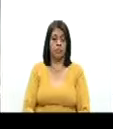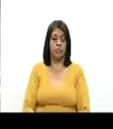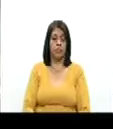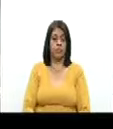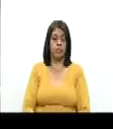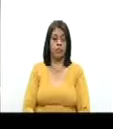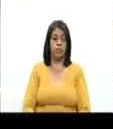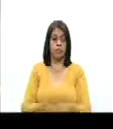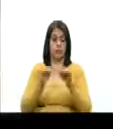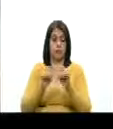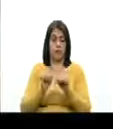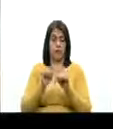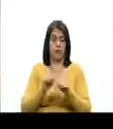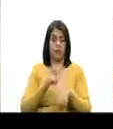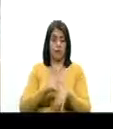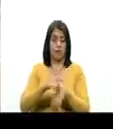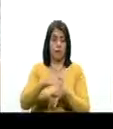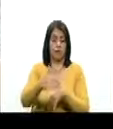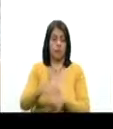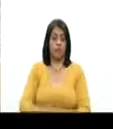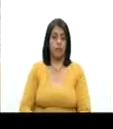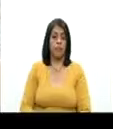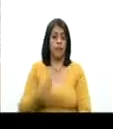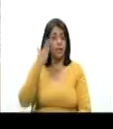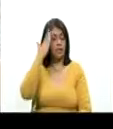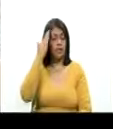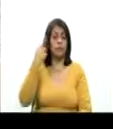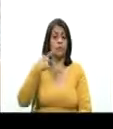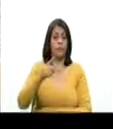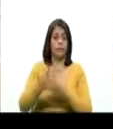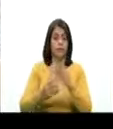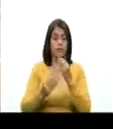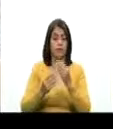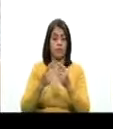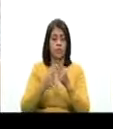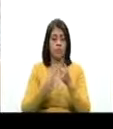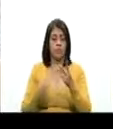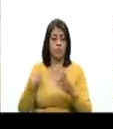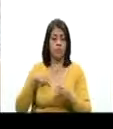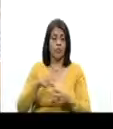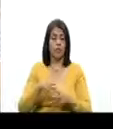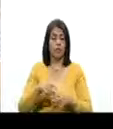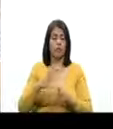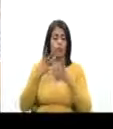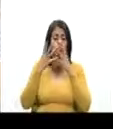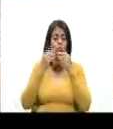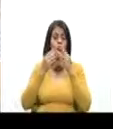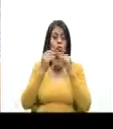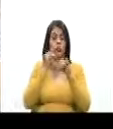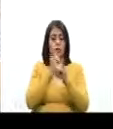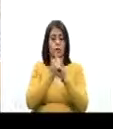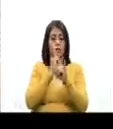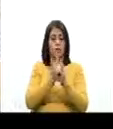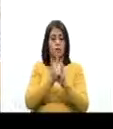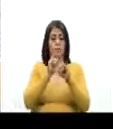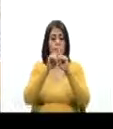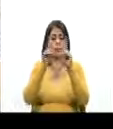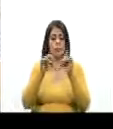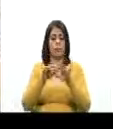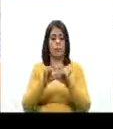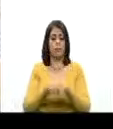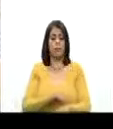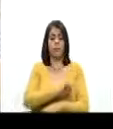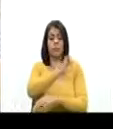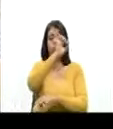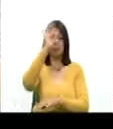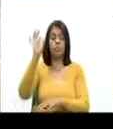Y desde ese momento, sabiendo que tenían, ahí me doy cuenta, un ejército digital, creadores que están